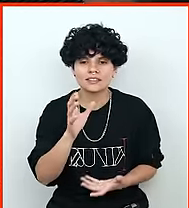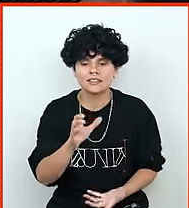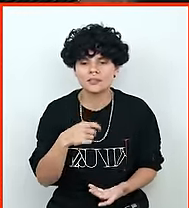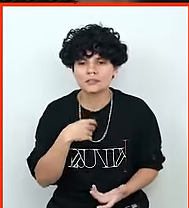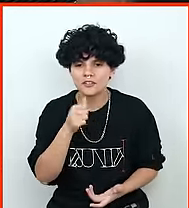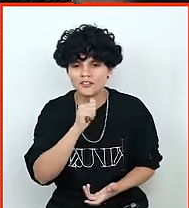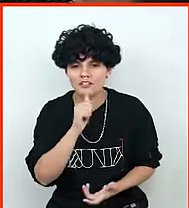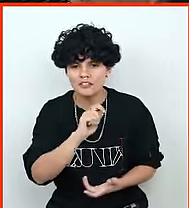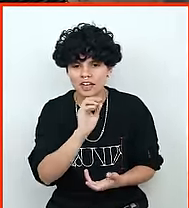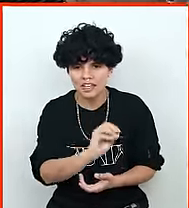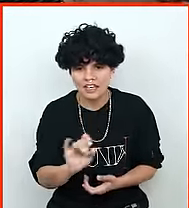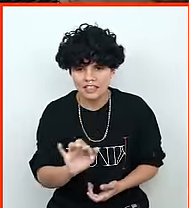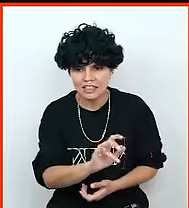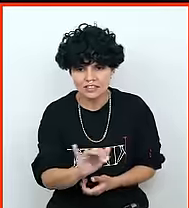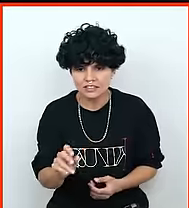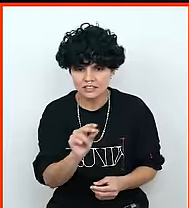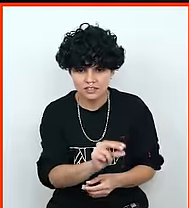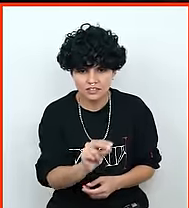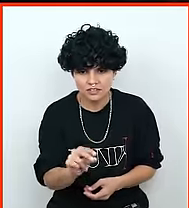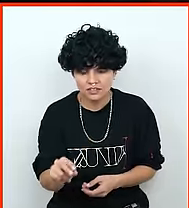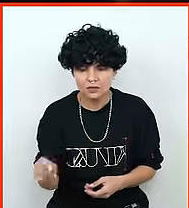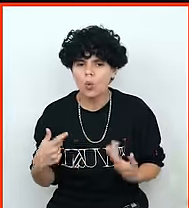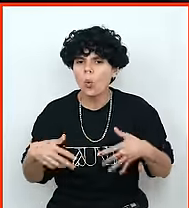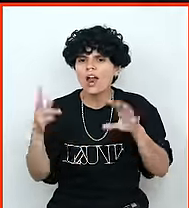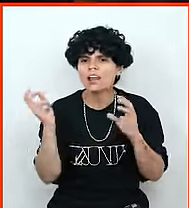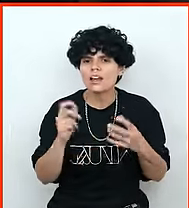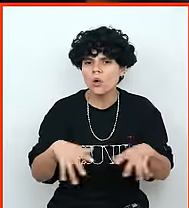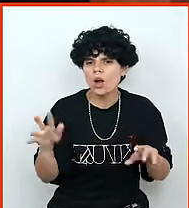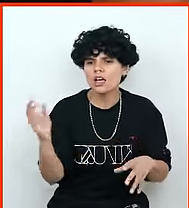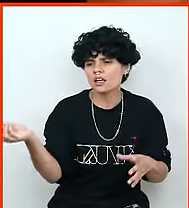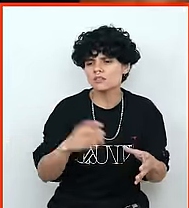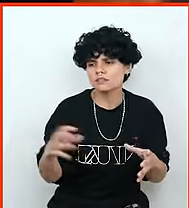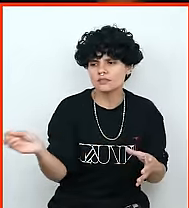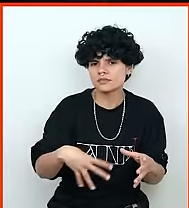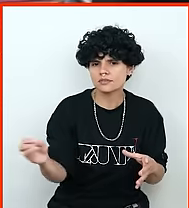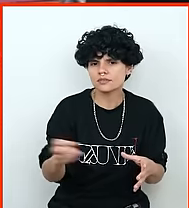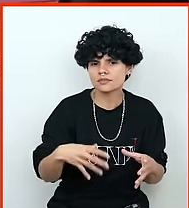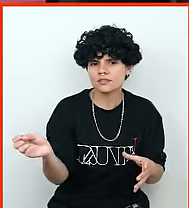Espérate. Ah, chucha, me falta letra. Toma. La blanca es cualquier letra.